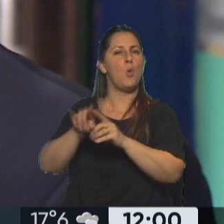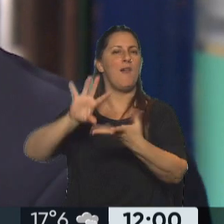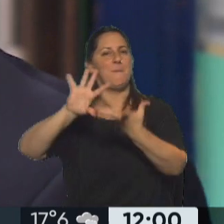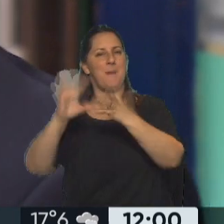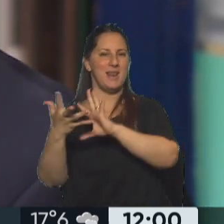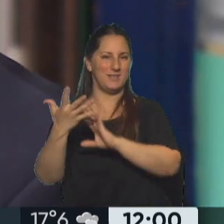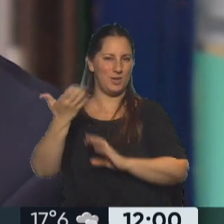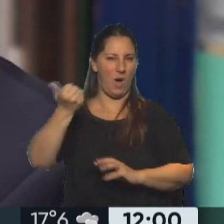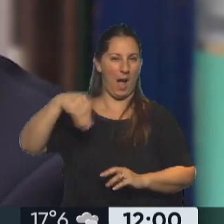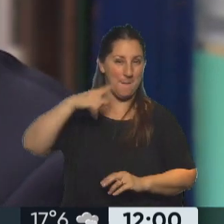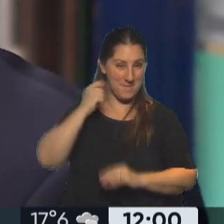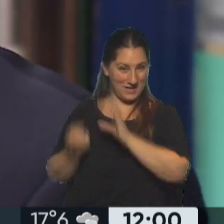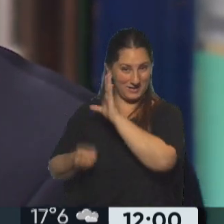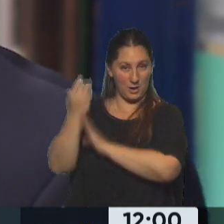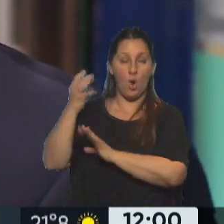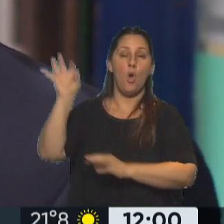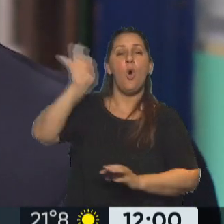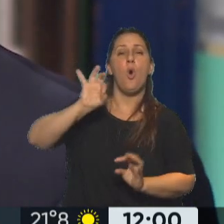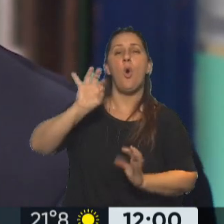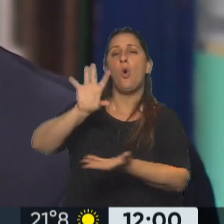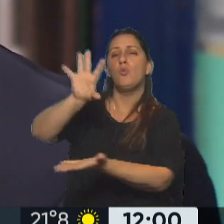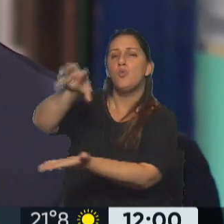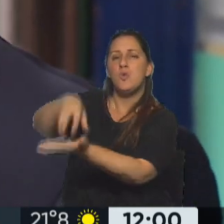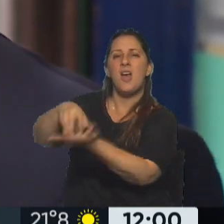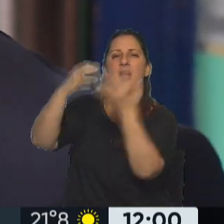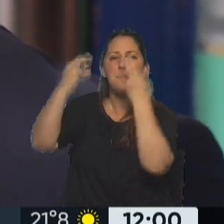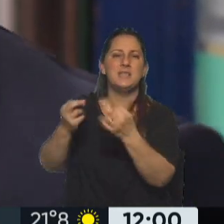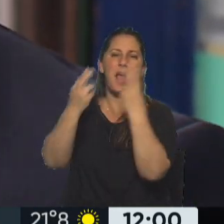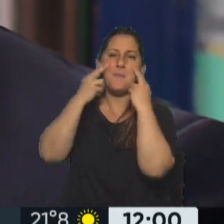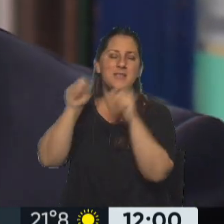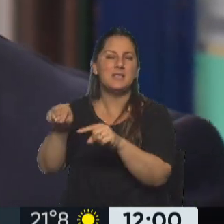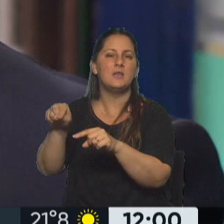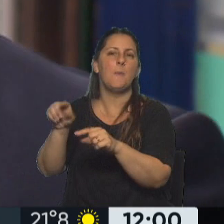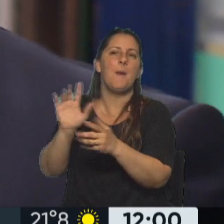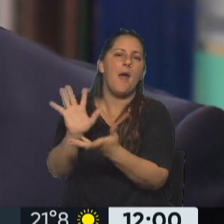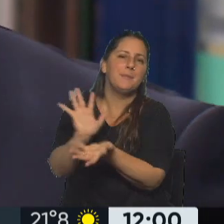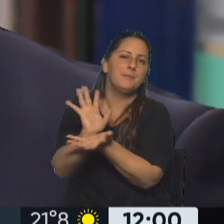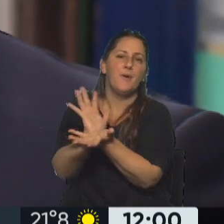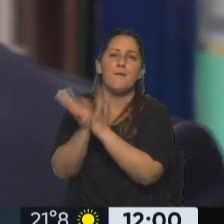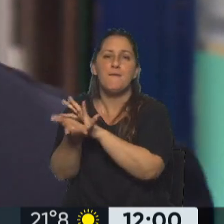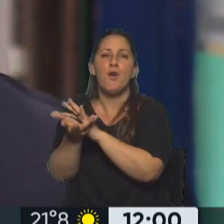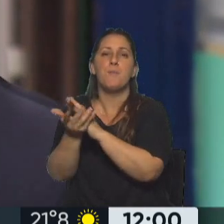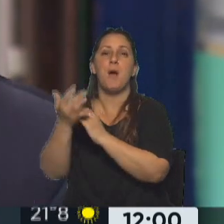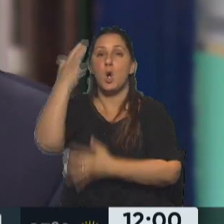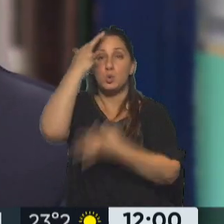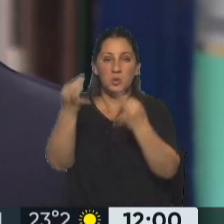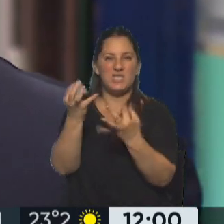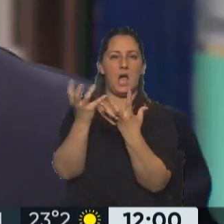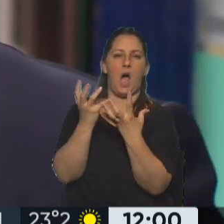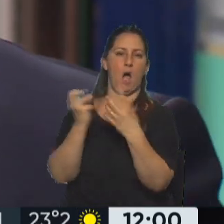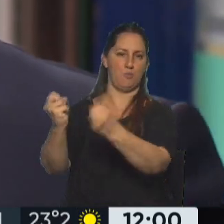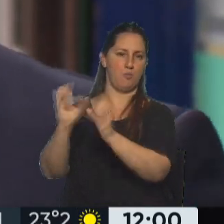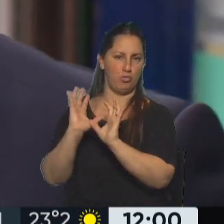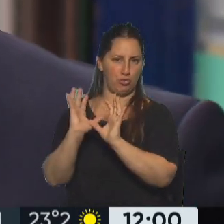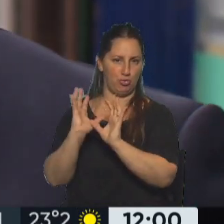AMIA o una unidad especial de investigación para que de algún modo acompañe a la justicia en